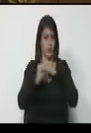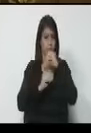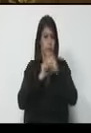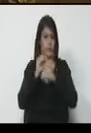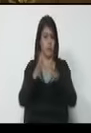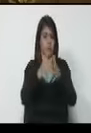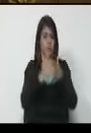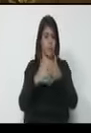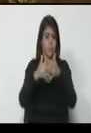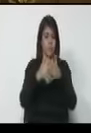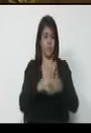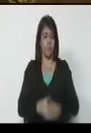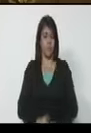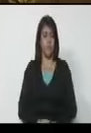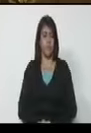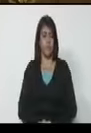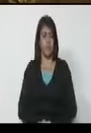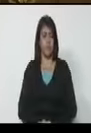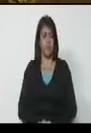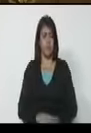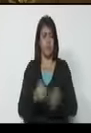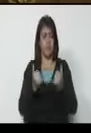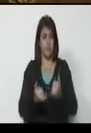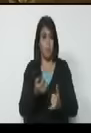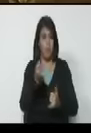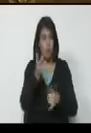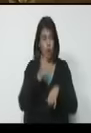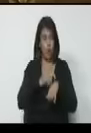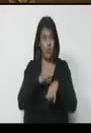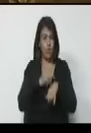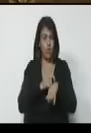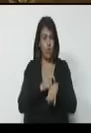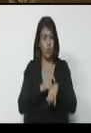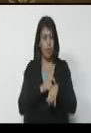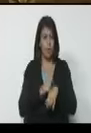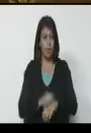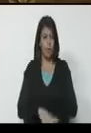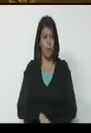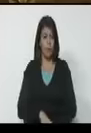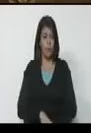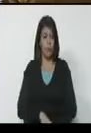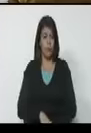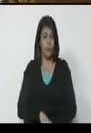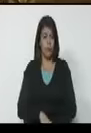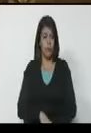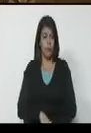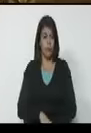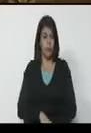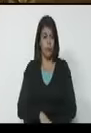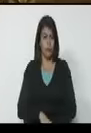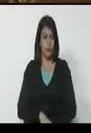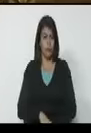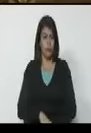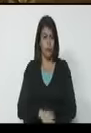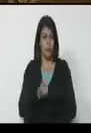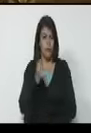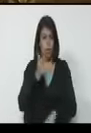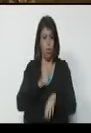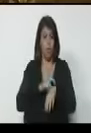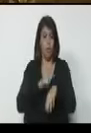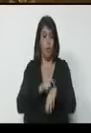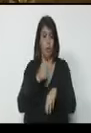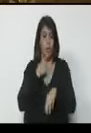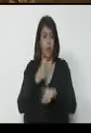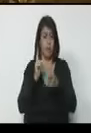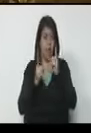Estados Unidos, camaradas. Como me queda poco, yo de todos modos te dejo el discurso completo. Como que me queda poco, yo les voy